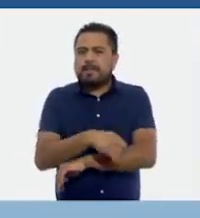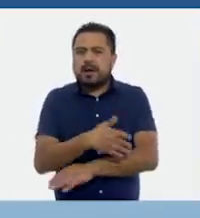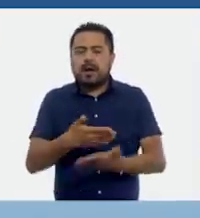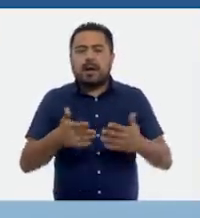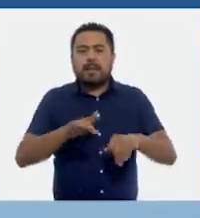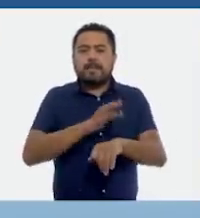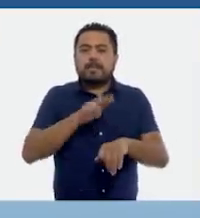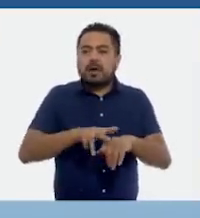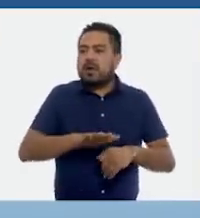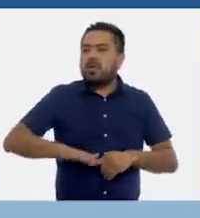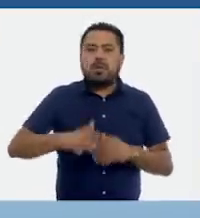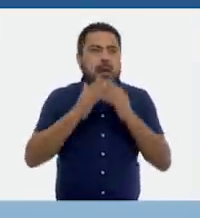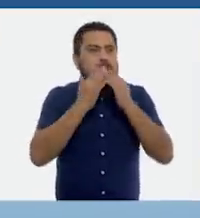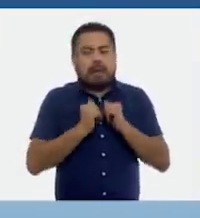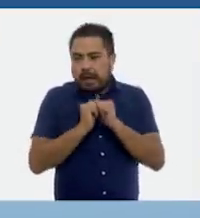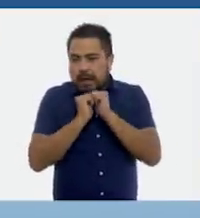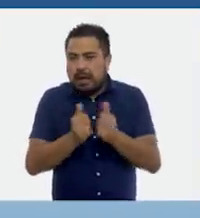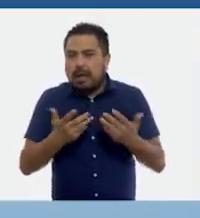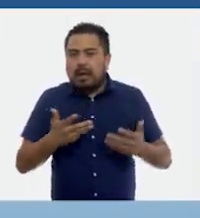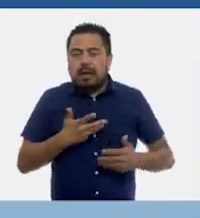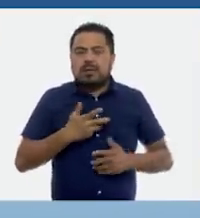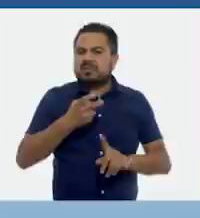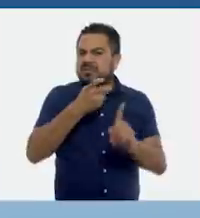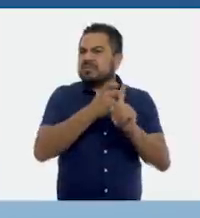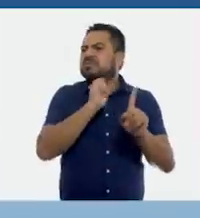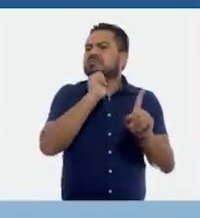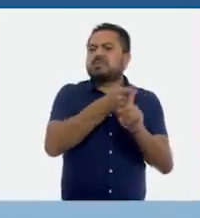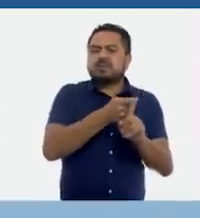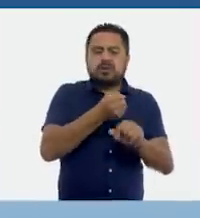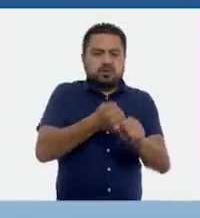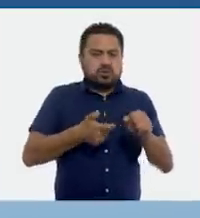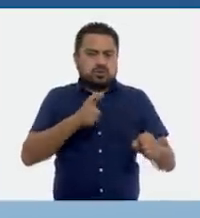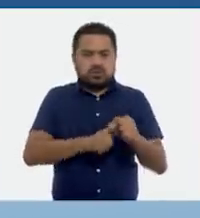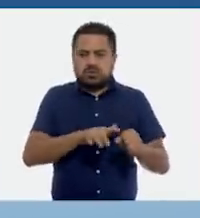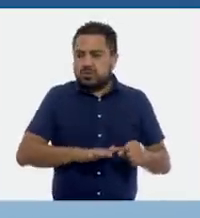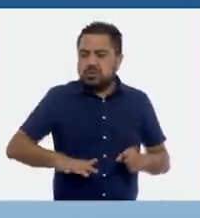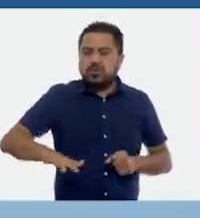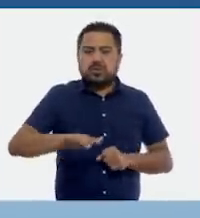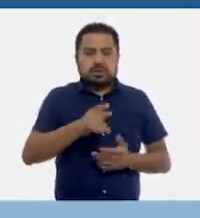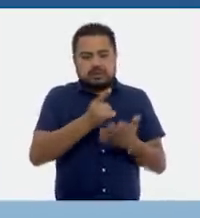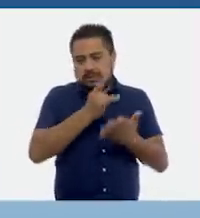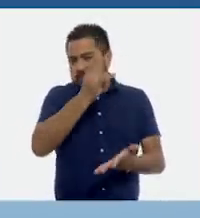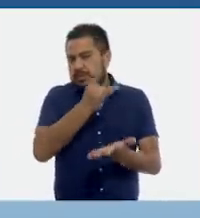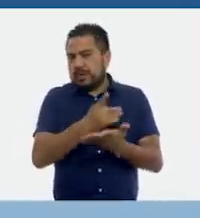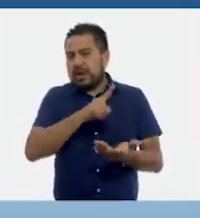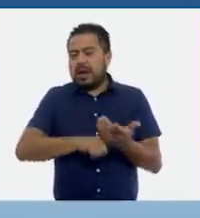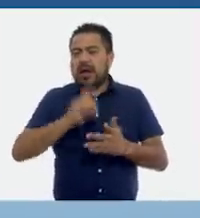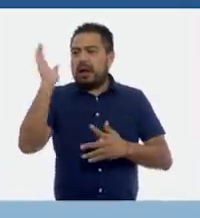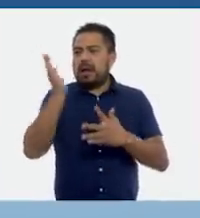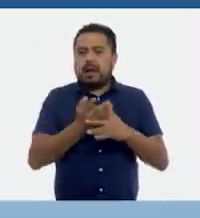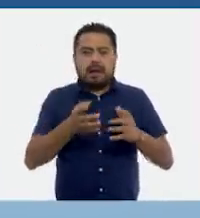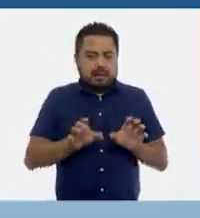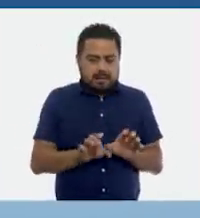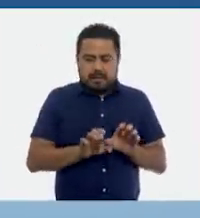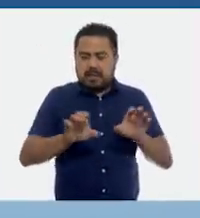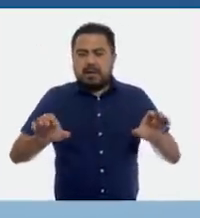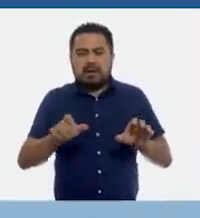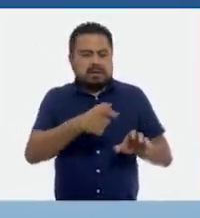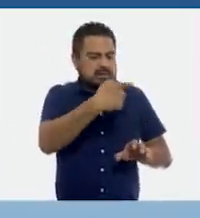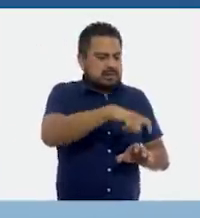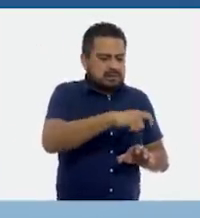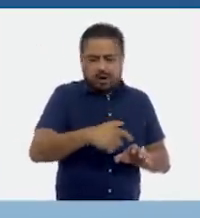la mayoría no tenía nada, eso quiere decir que la sociedad solo estaba dividida entre